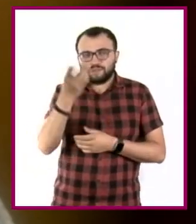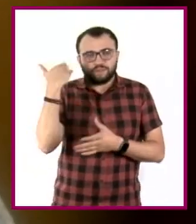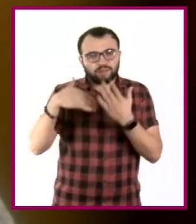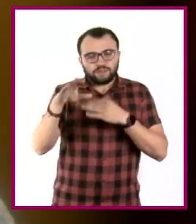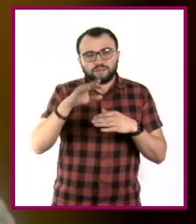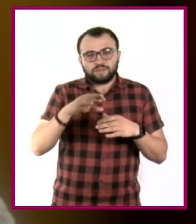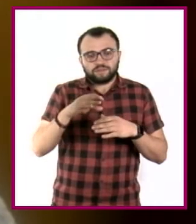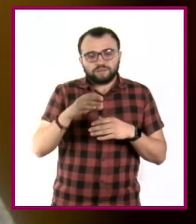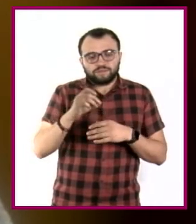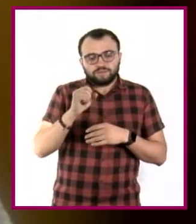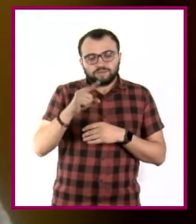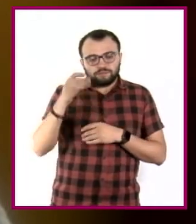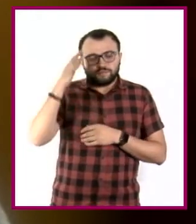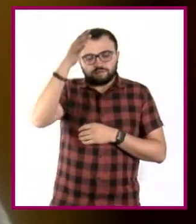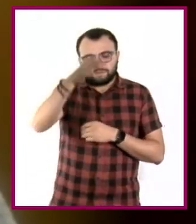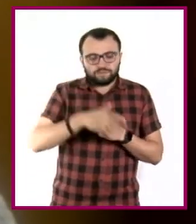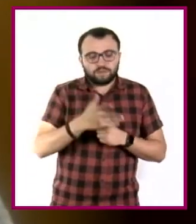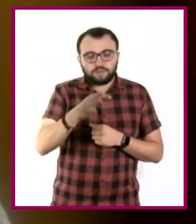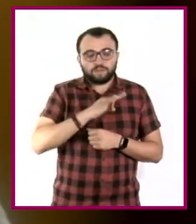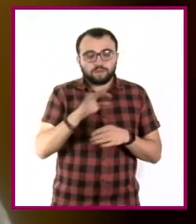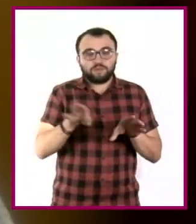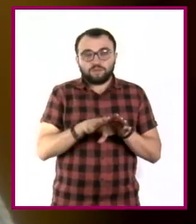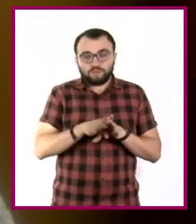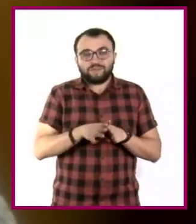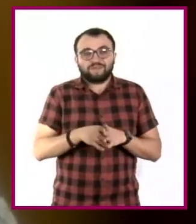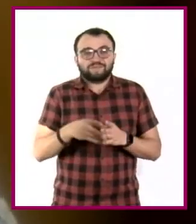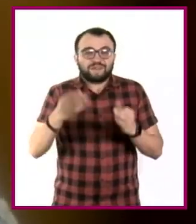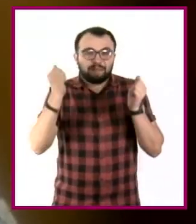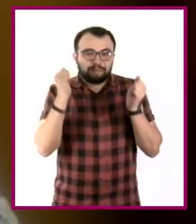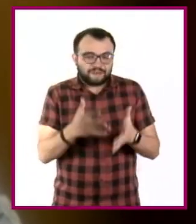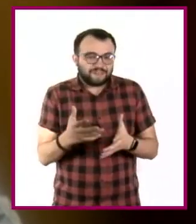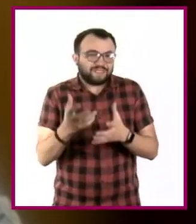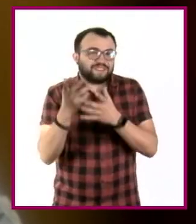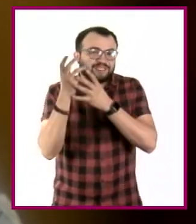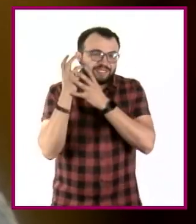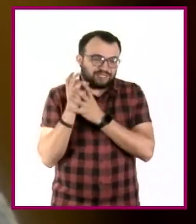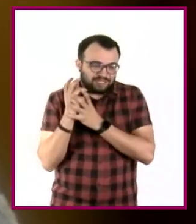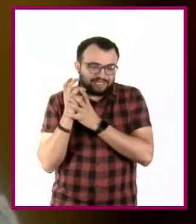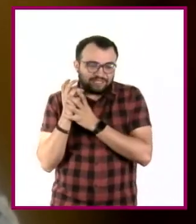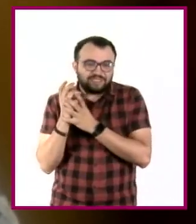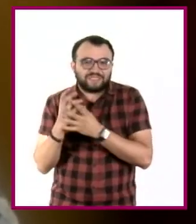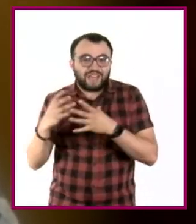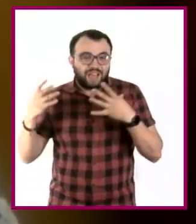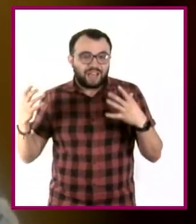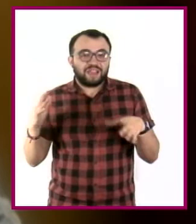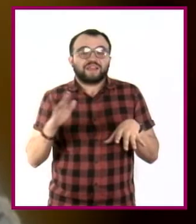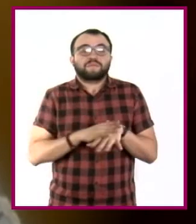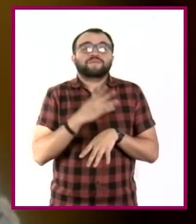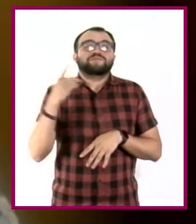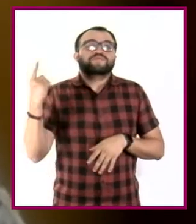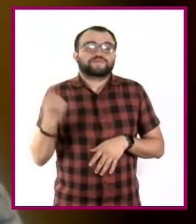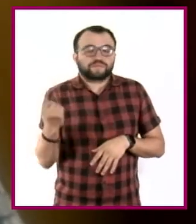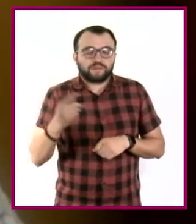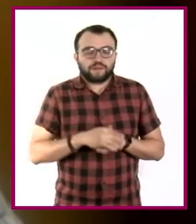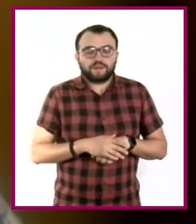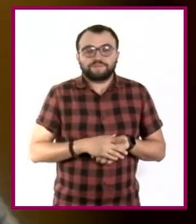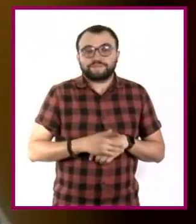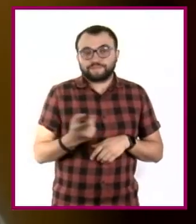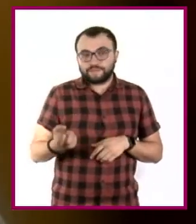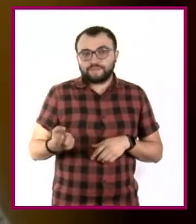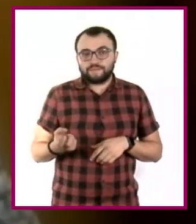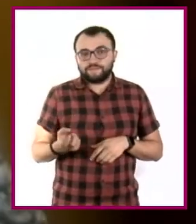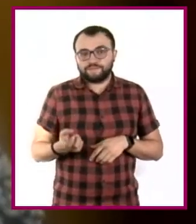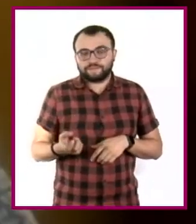futuro. Ellos van a tener una carga, ellos y ellas van a tener una carga muy grande, ya que de acuerdo a